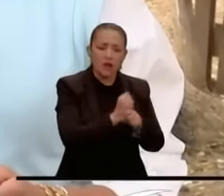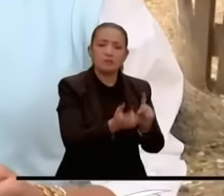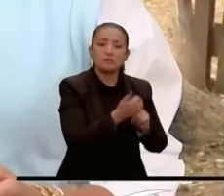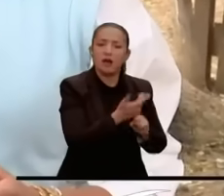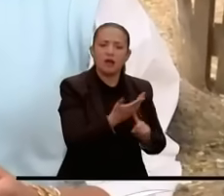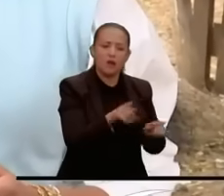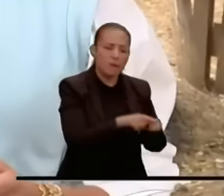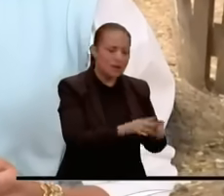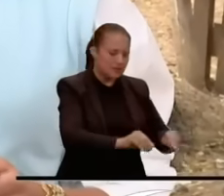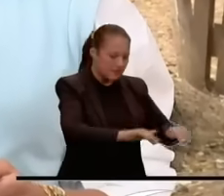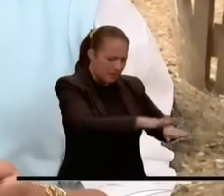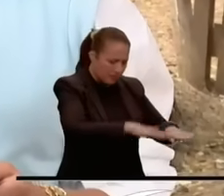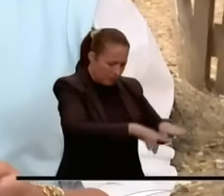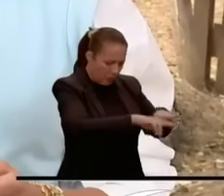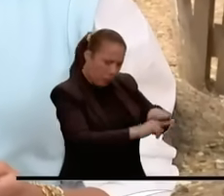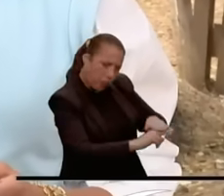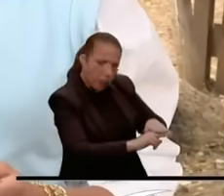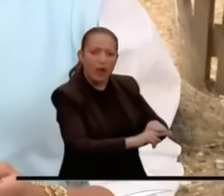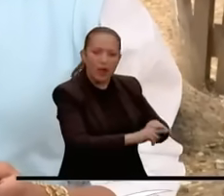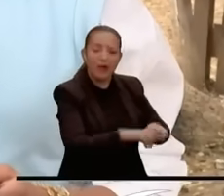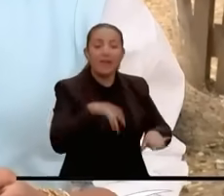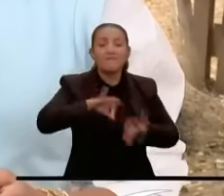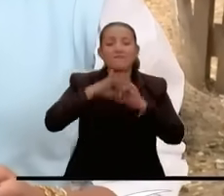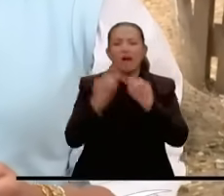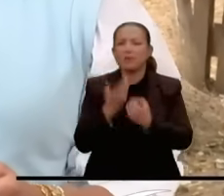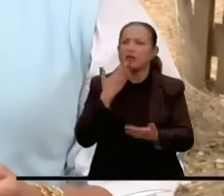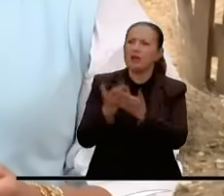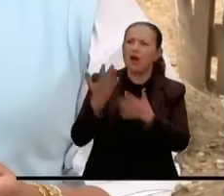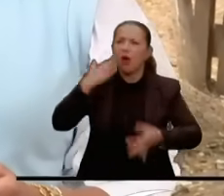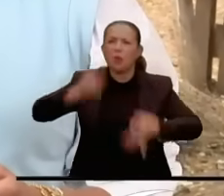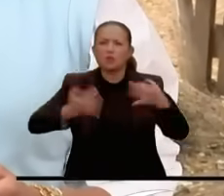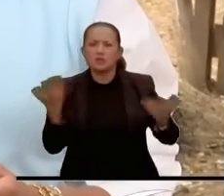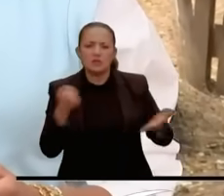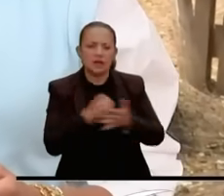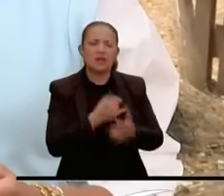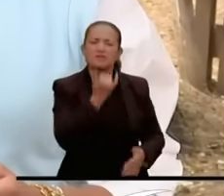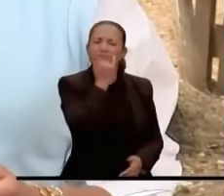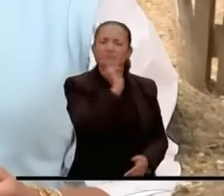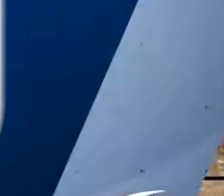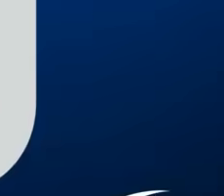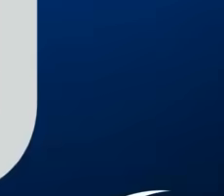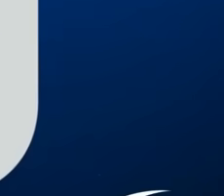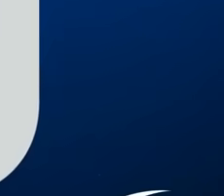semienterrado. Su familia exige justicia. Valentina Gallego, ¿qué fue lo que pasó?